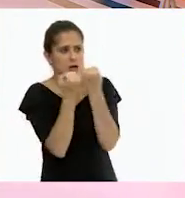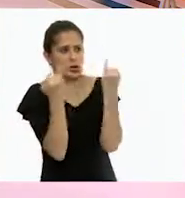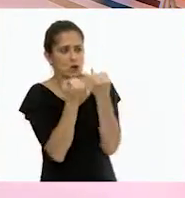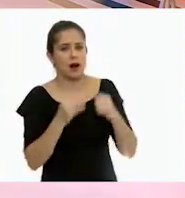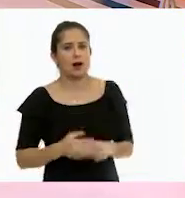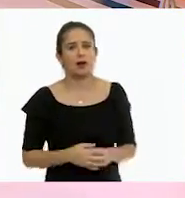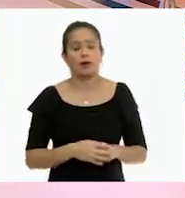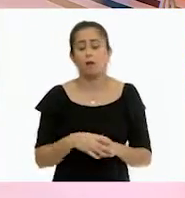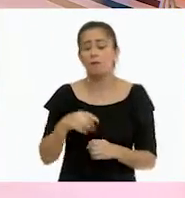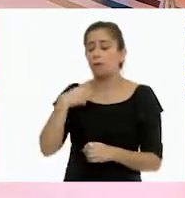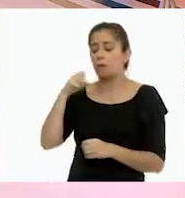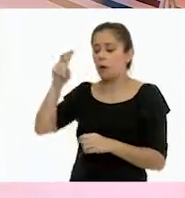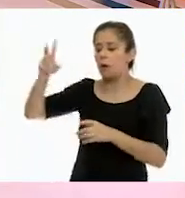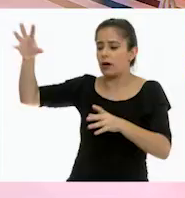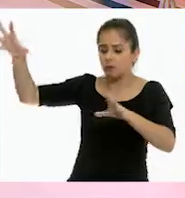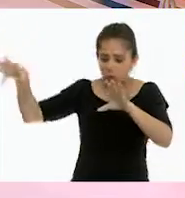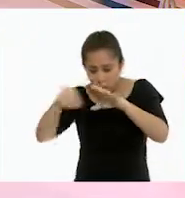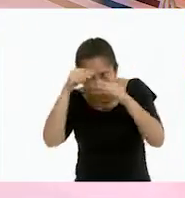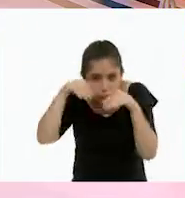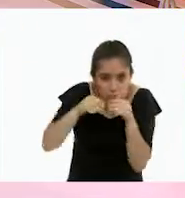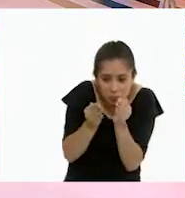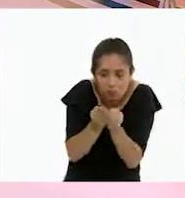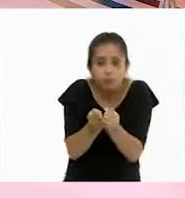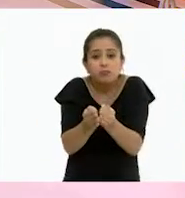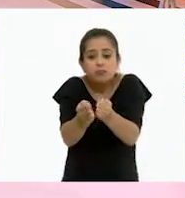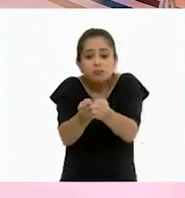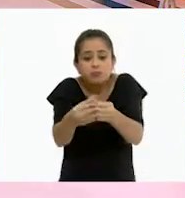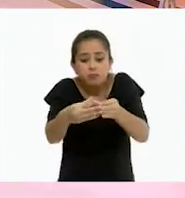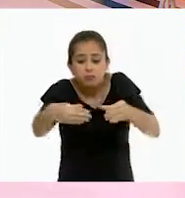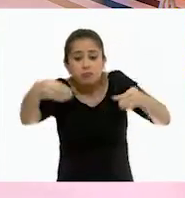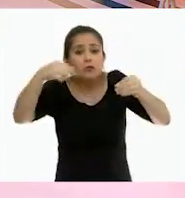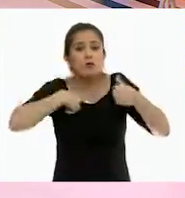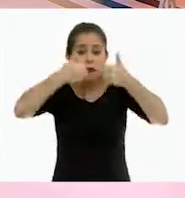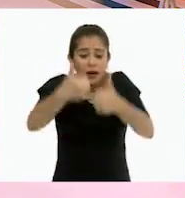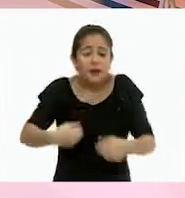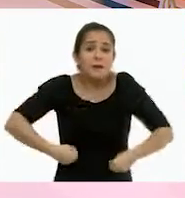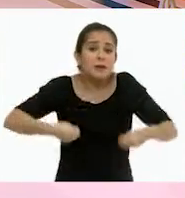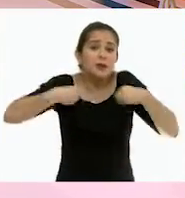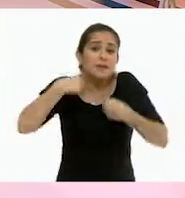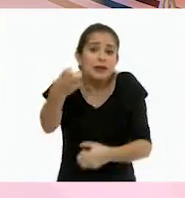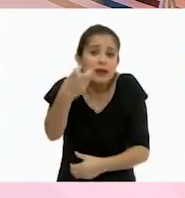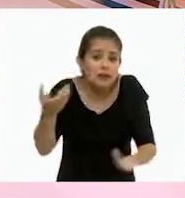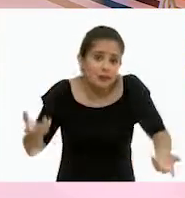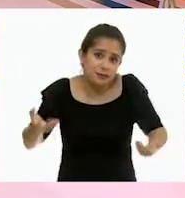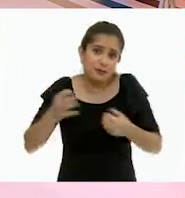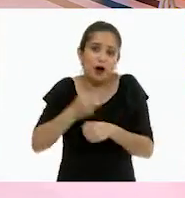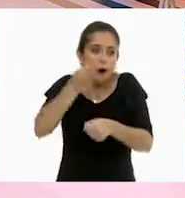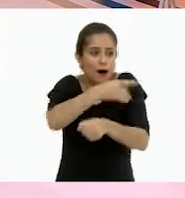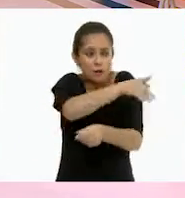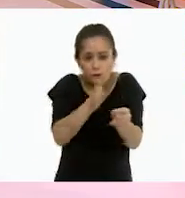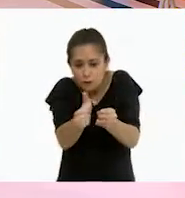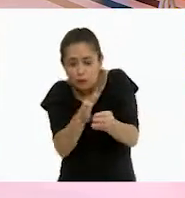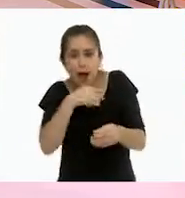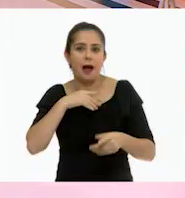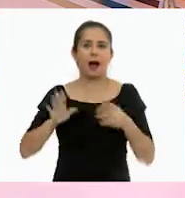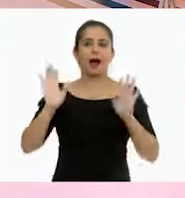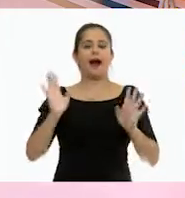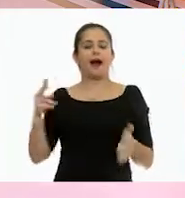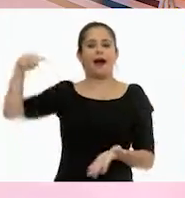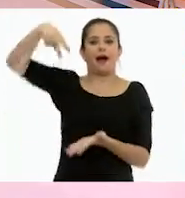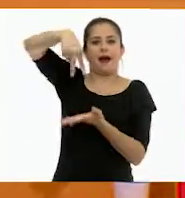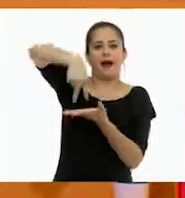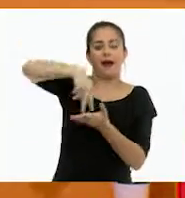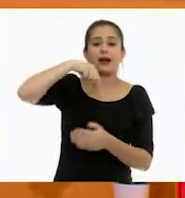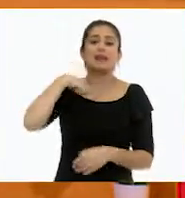ni qué hacer. ¿Cómo no puede ser, de veras? Oye, ¿y qué es eso que traes ahí? Ah, es que fíjate que pues, para mis... Como estuve 100